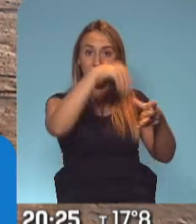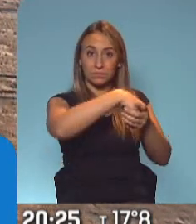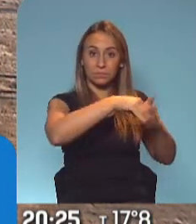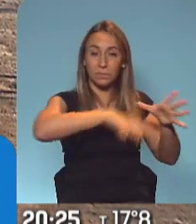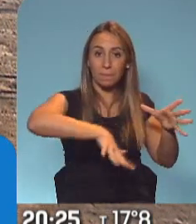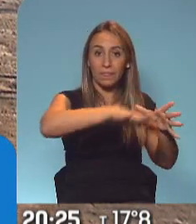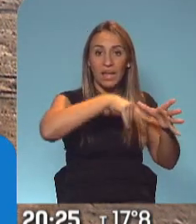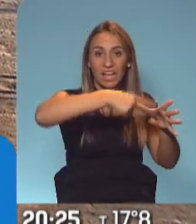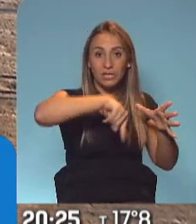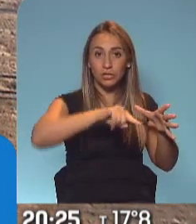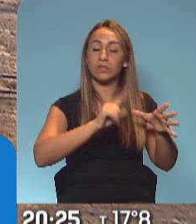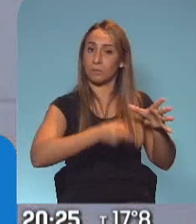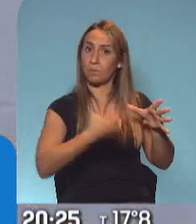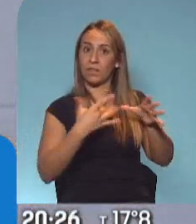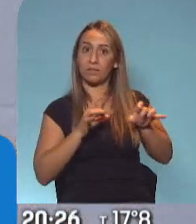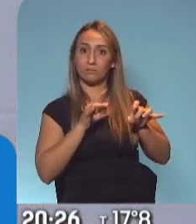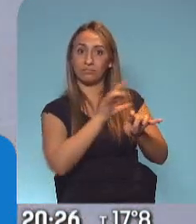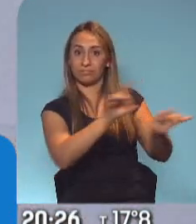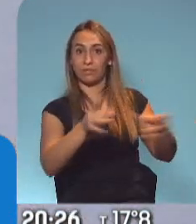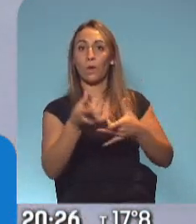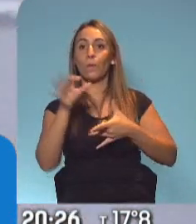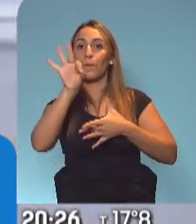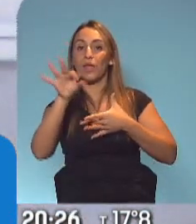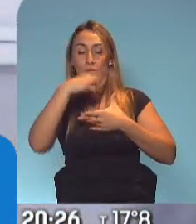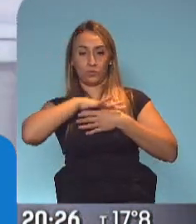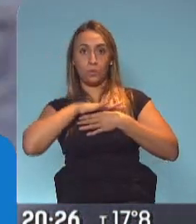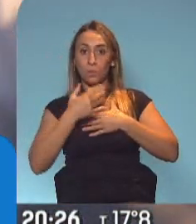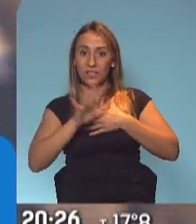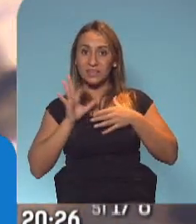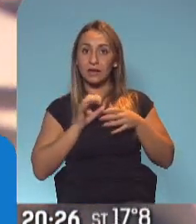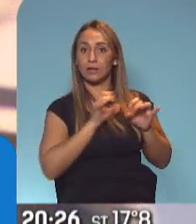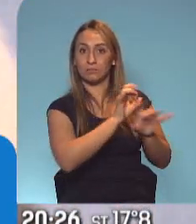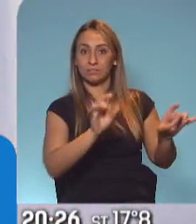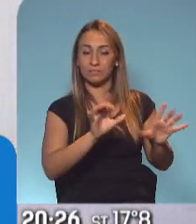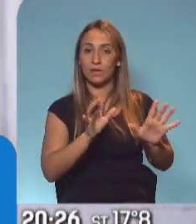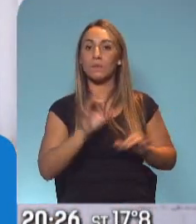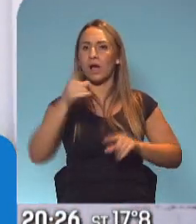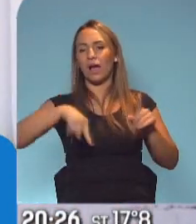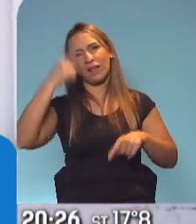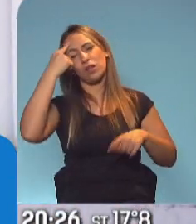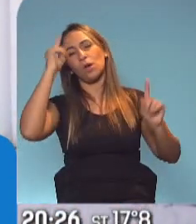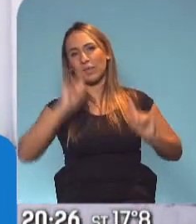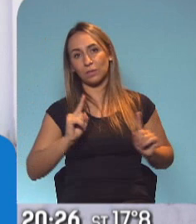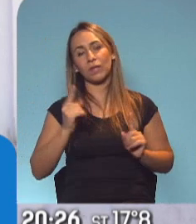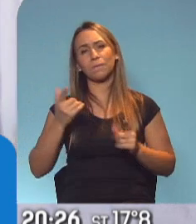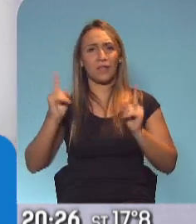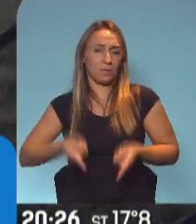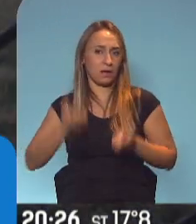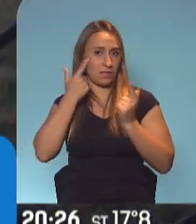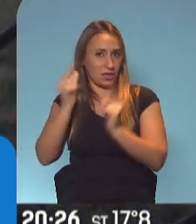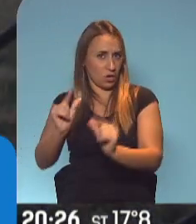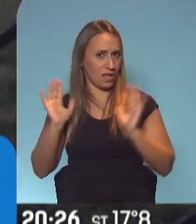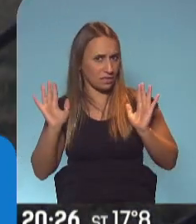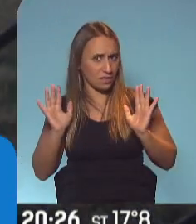eventualmente vectores de transmisión del virus. Claro. Esto es muy importante y no se considera porque hay un grado de ignorancia importante también. Muy bien. Y